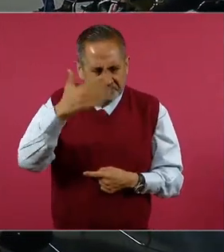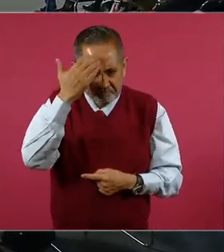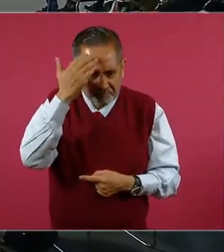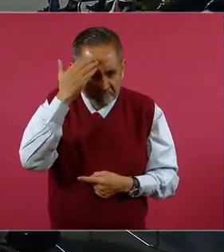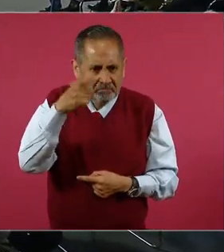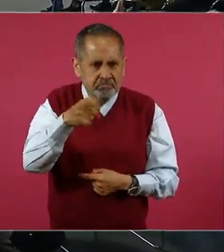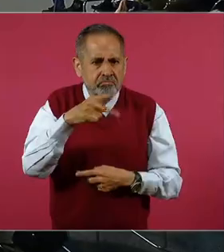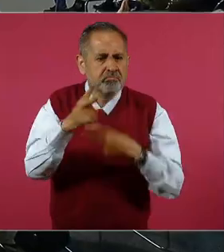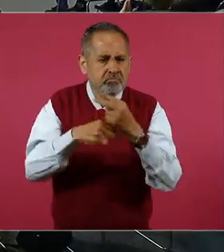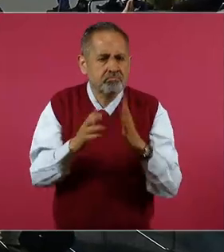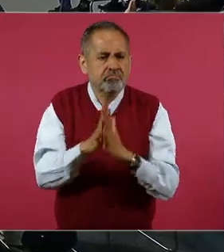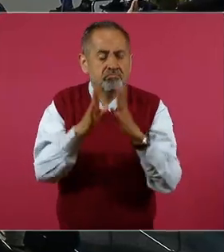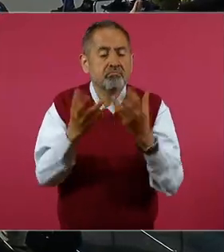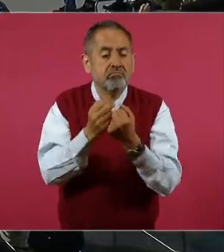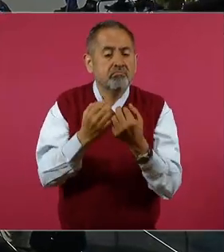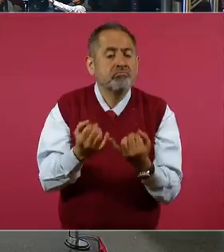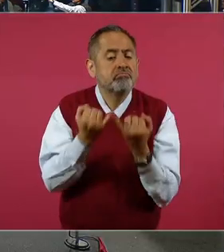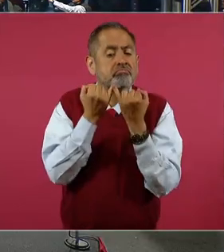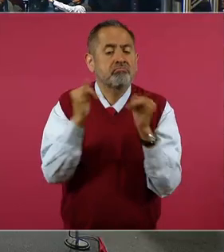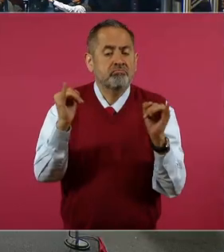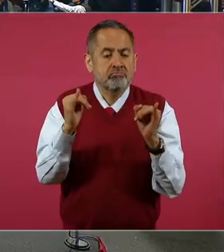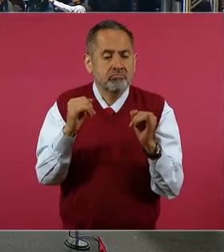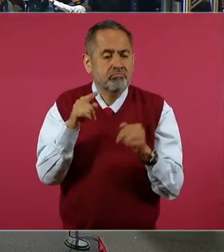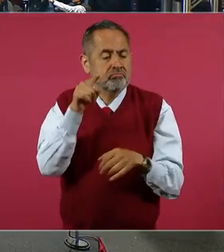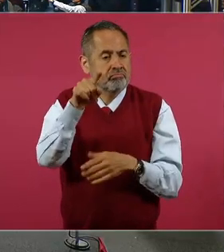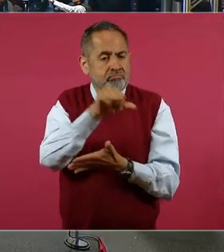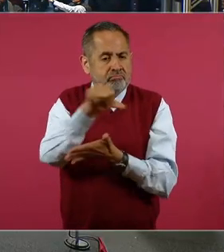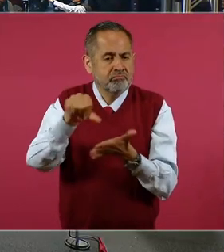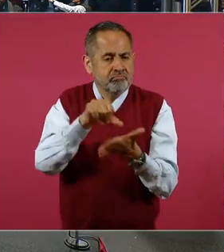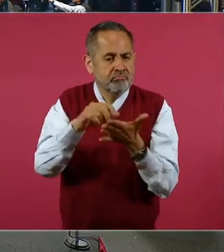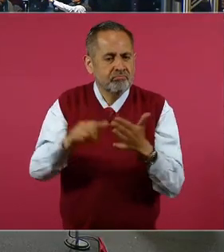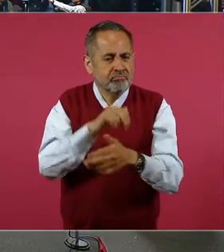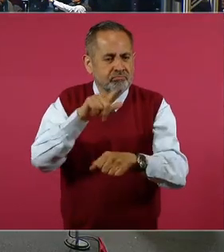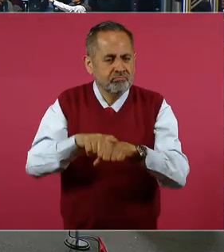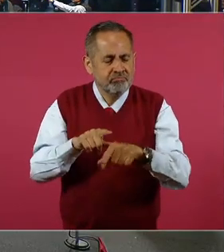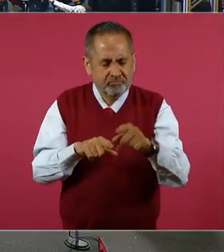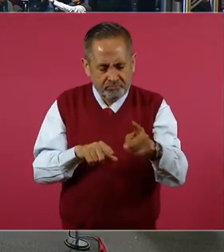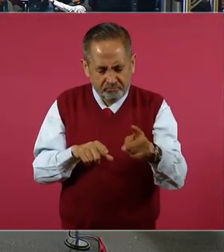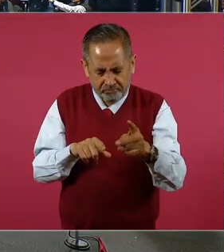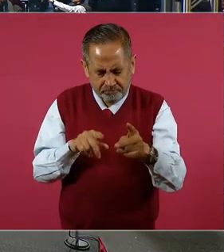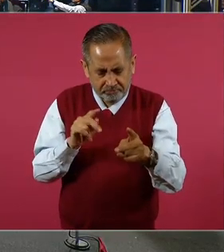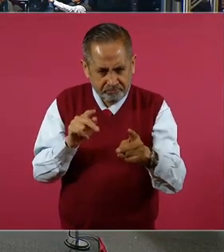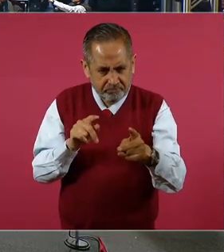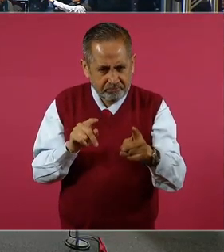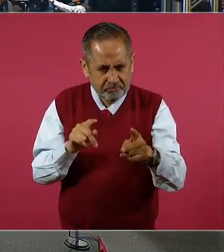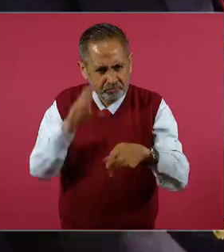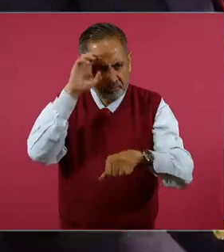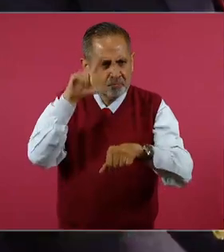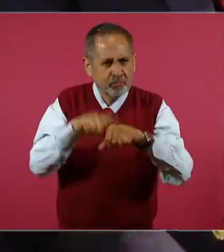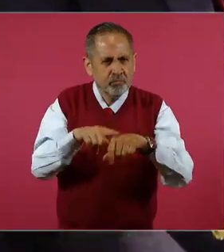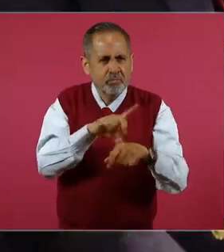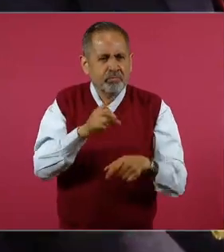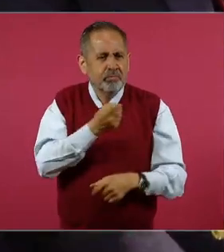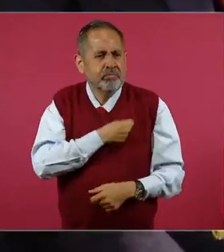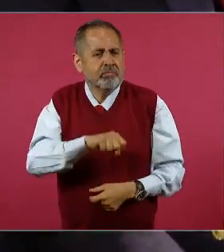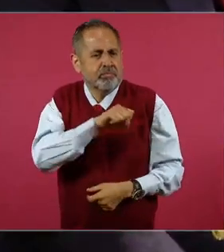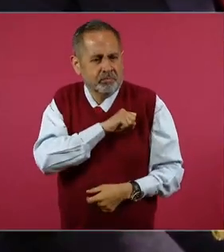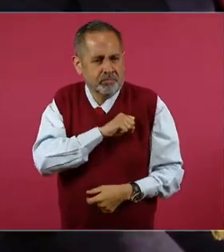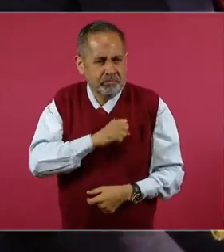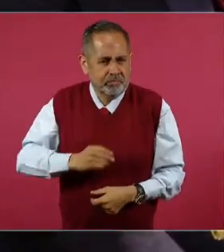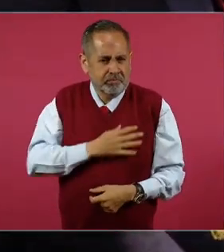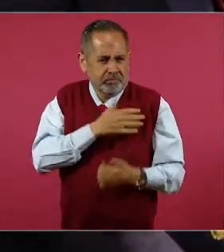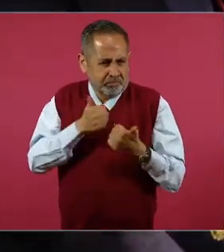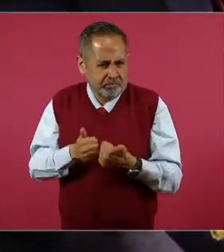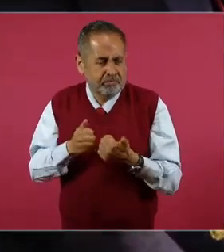va a participar en la inauguración del Centro Nacional de las Culturas de Salud y Bienestar,